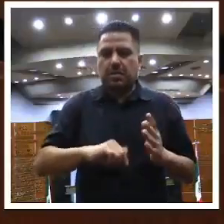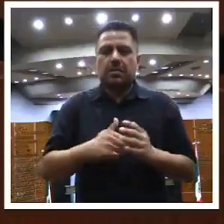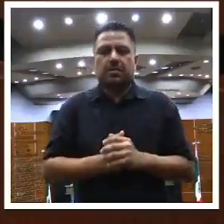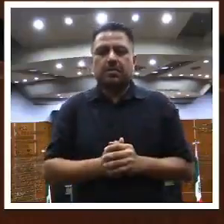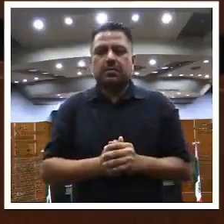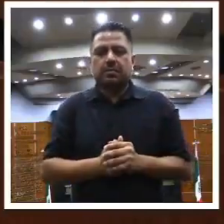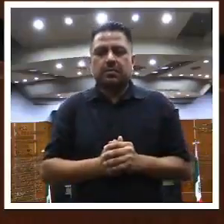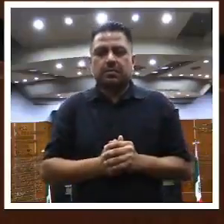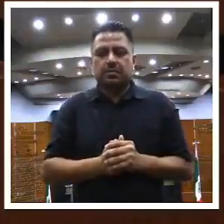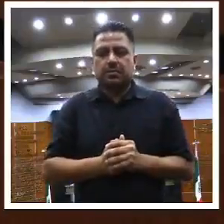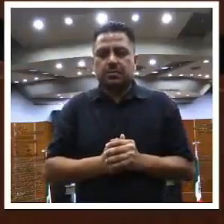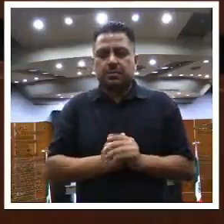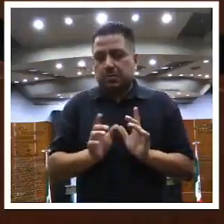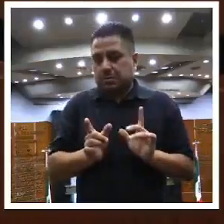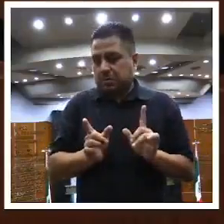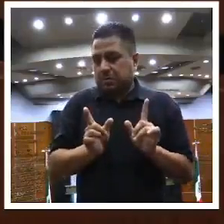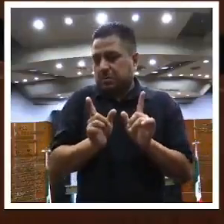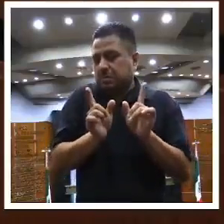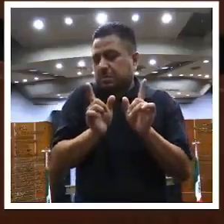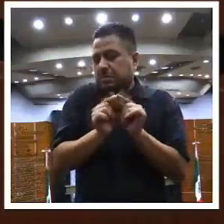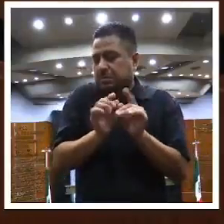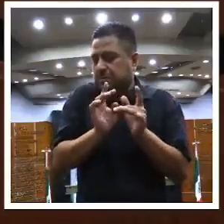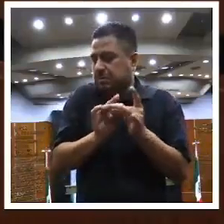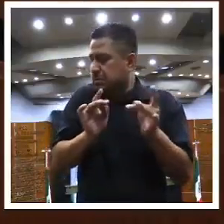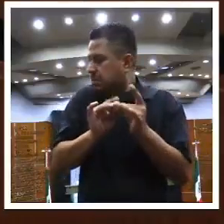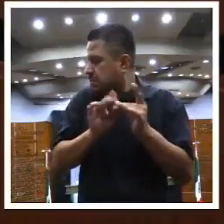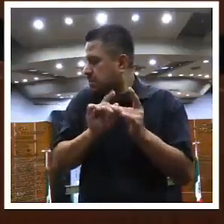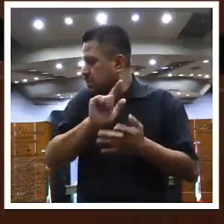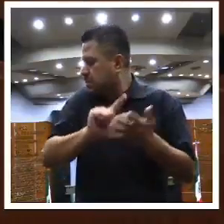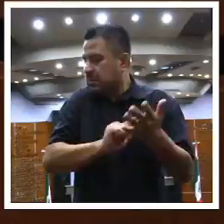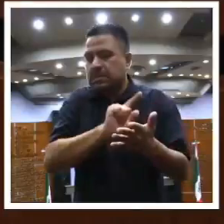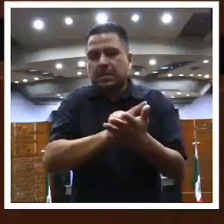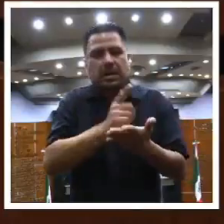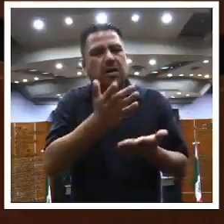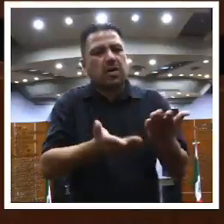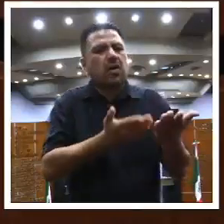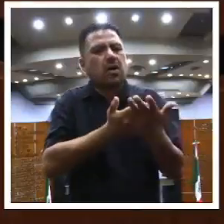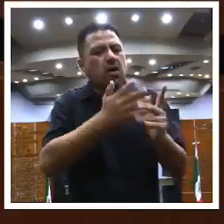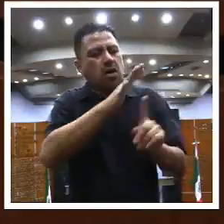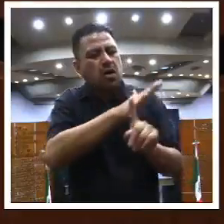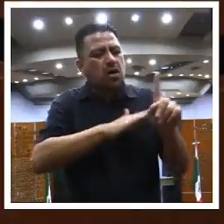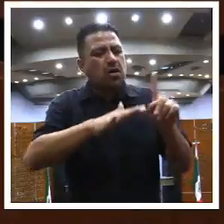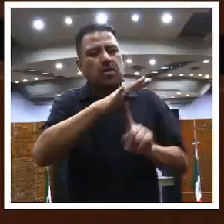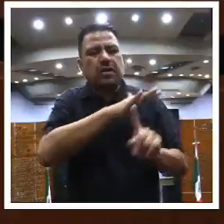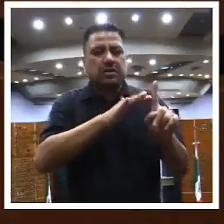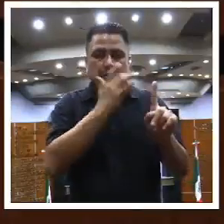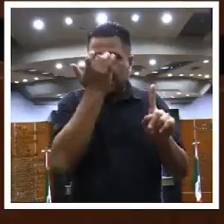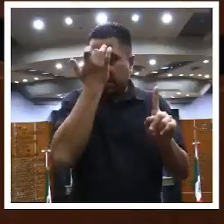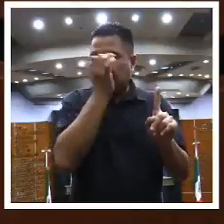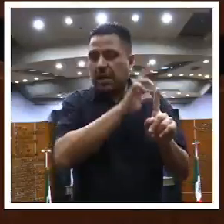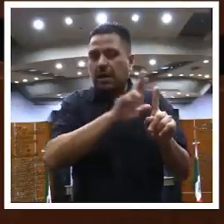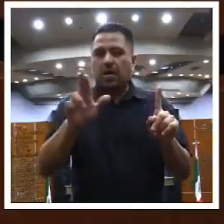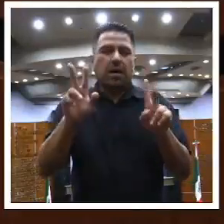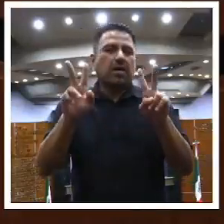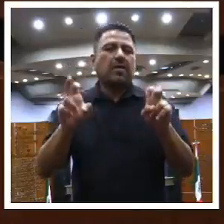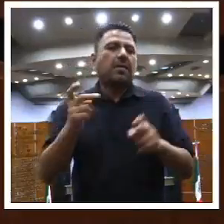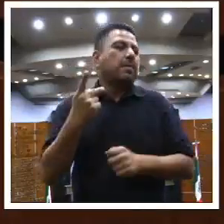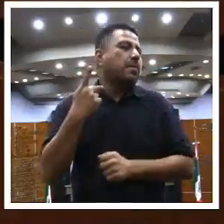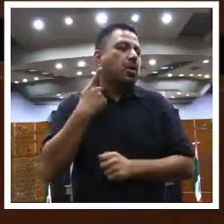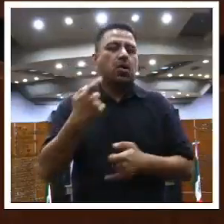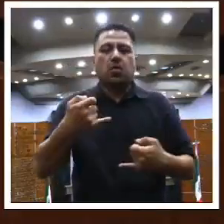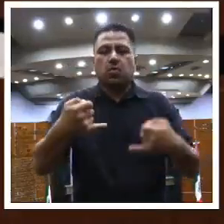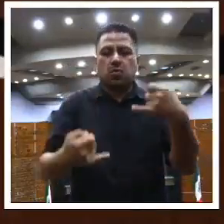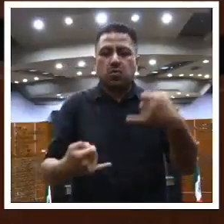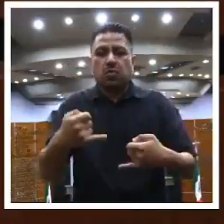A manera de prólogo, esta iniciativa lleva como principal contexto el reconocimiento que en materia política y